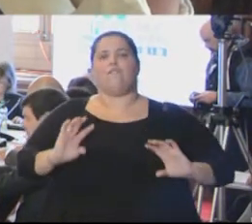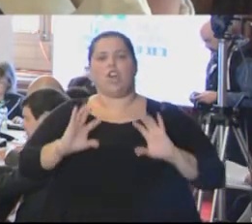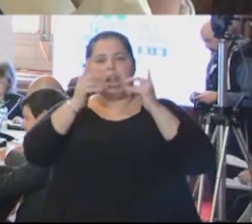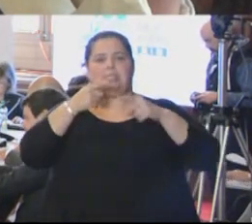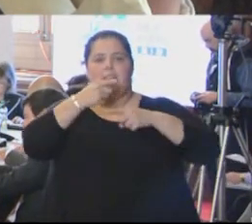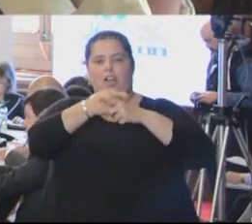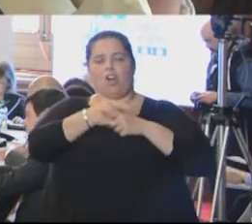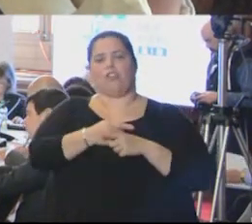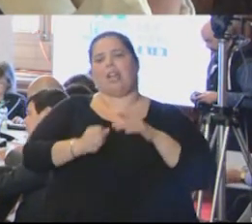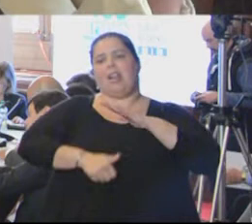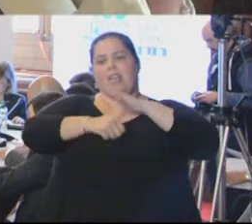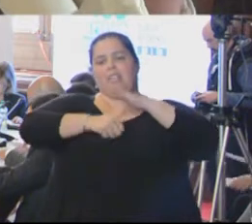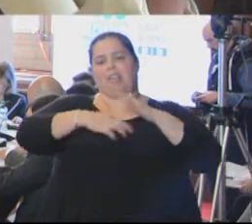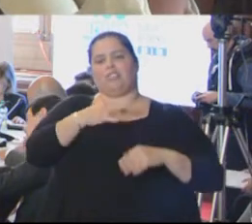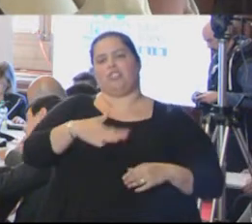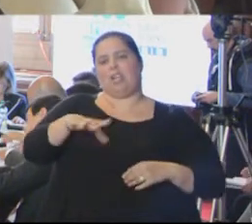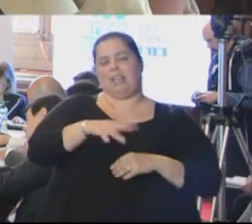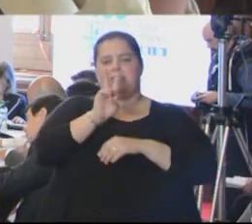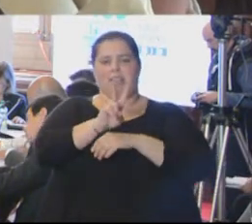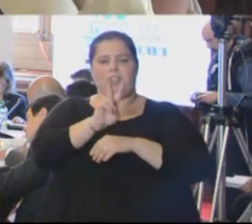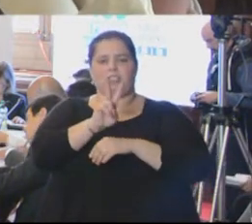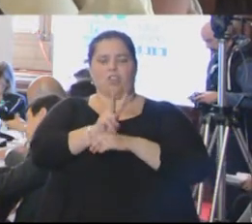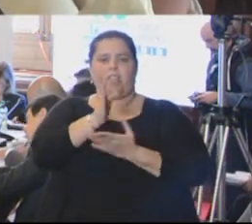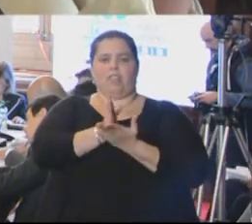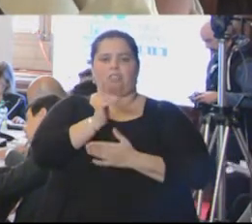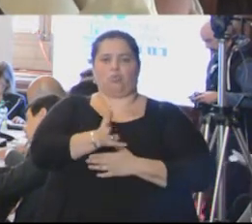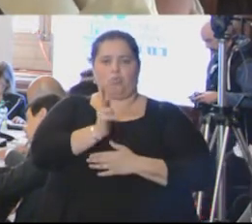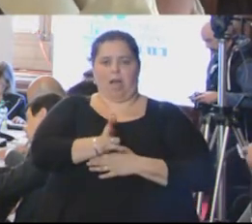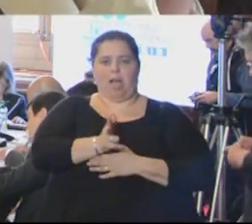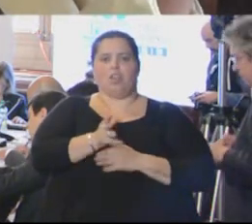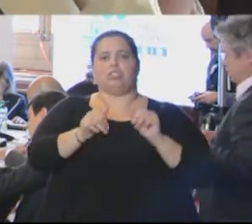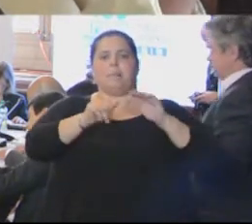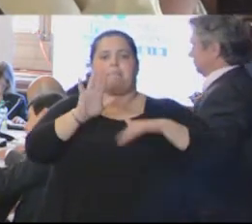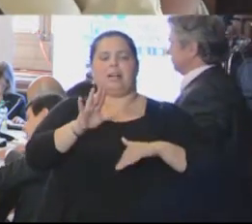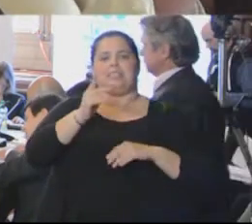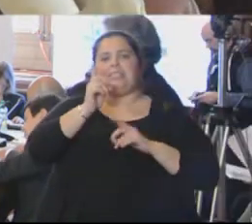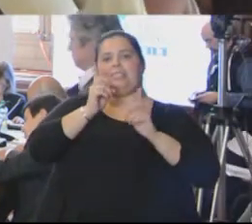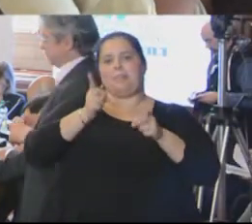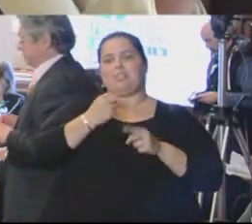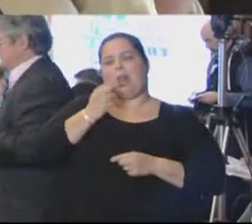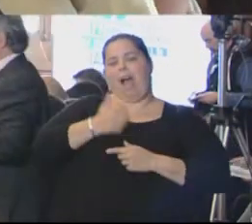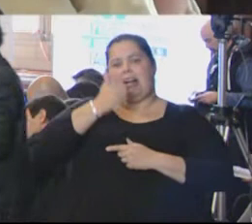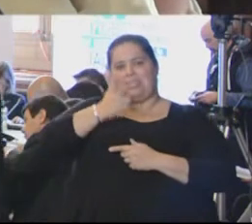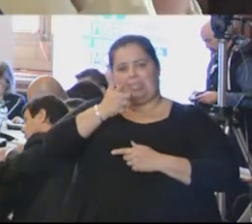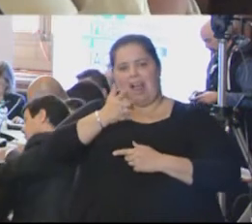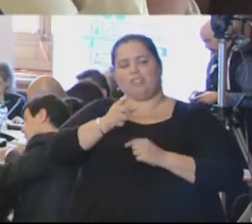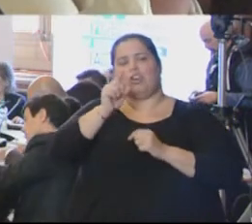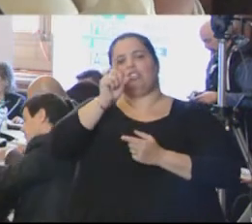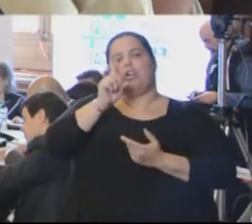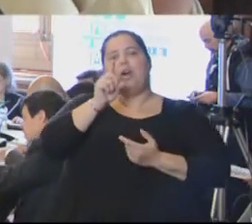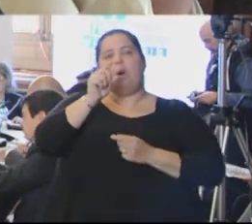derechos humanos, y en particular para el caso de los asesinatos, al tener un número significativo de